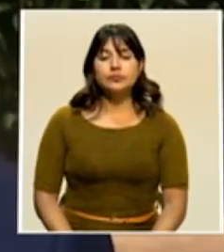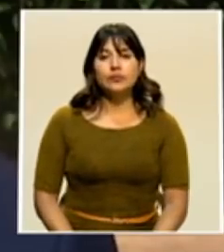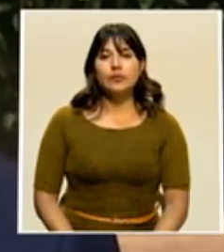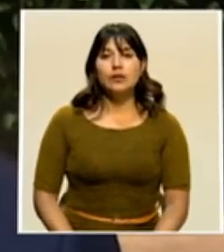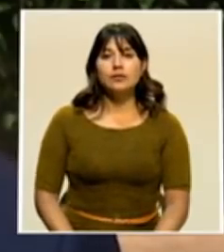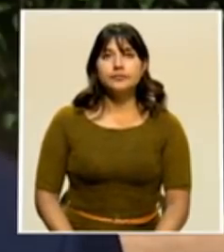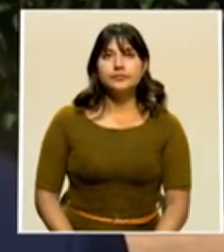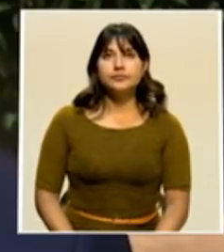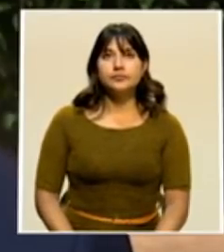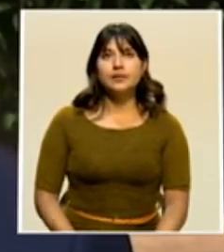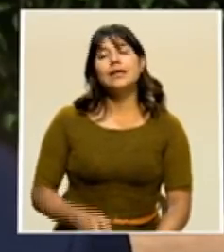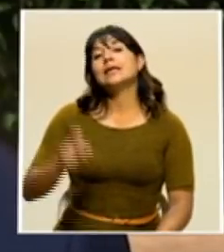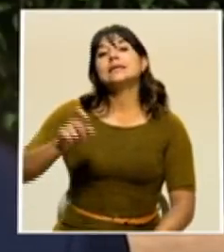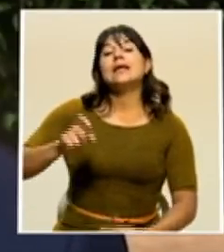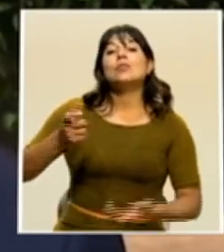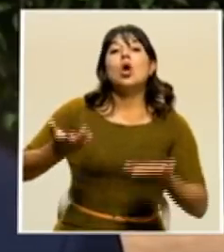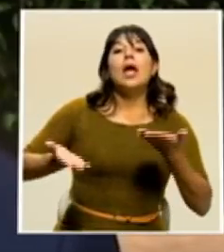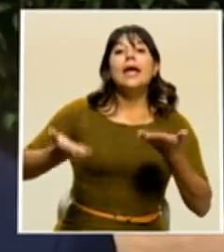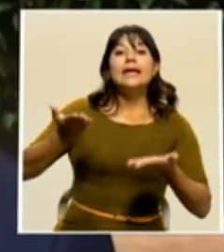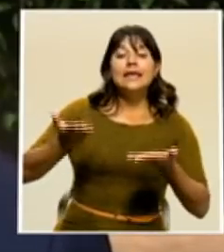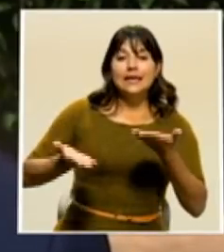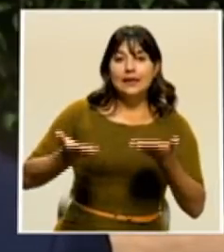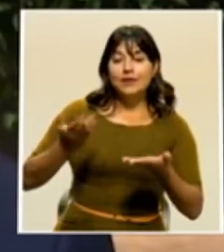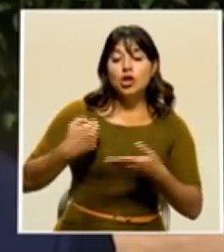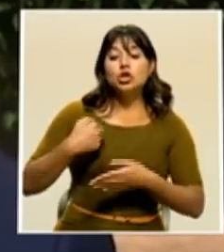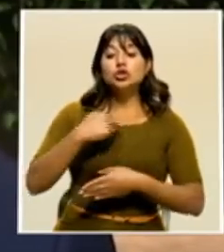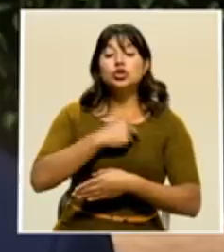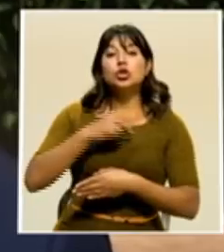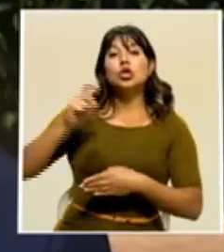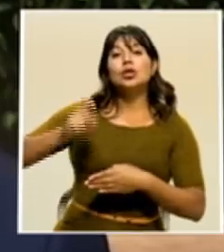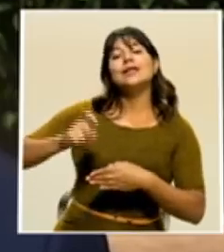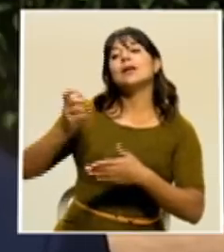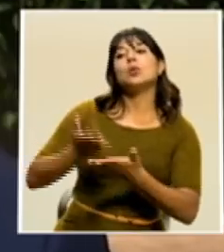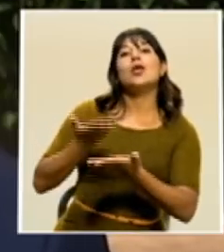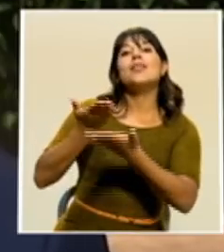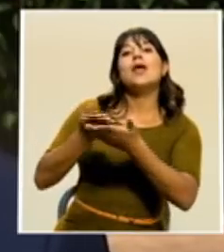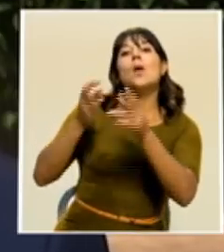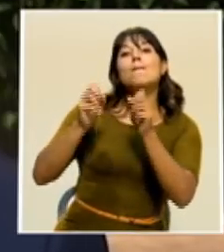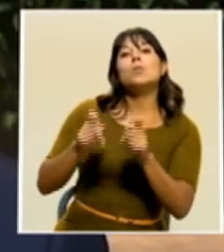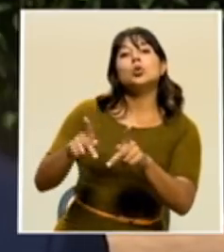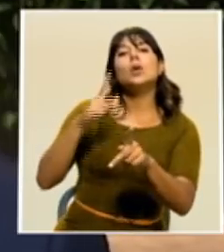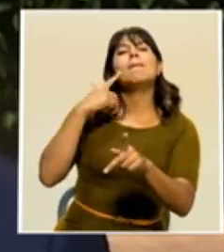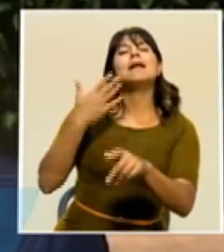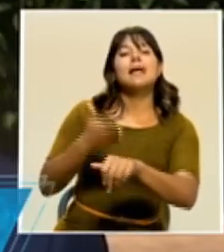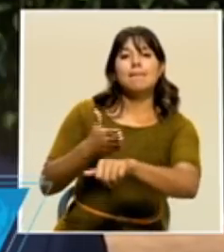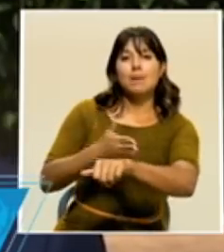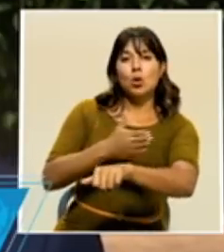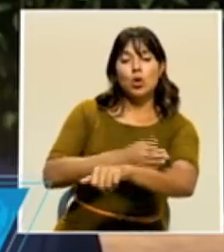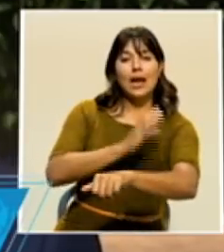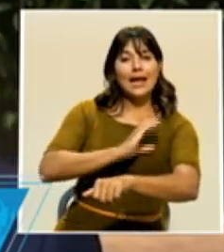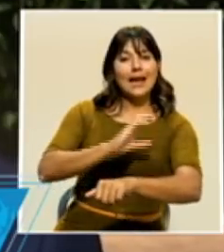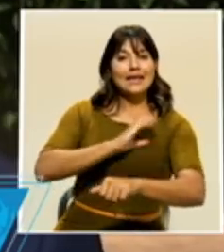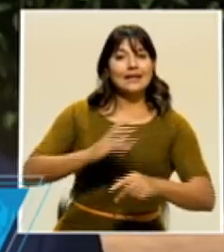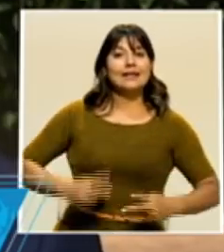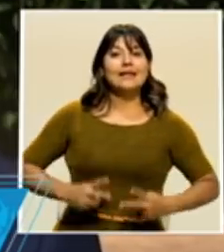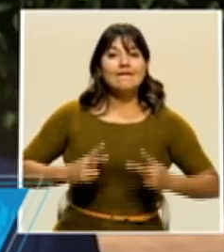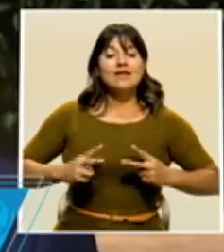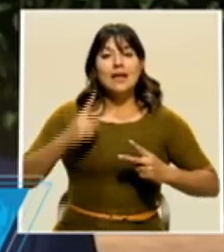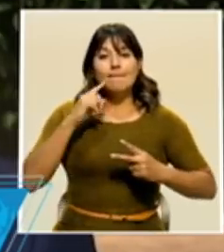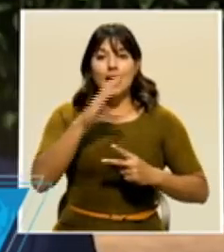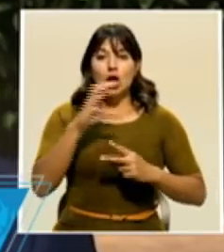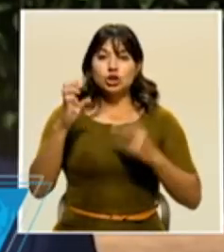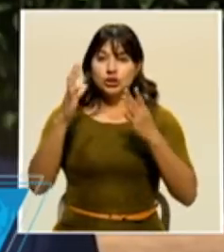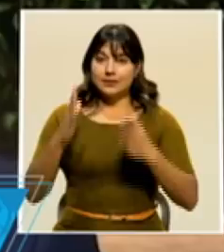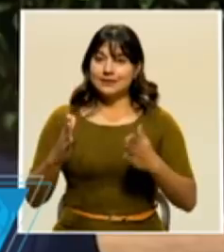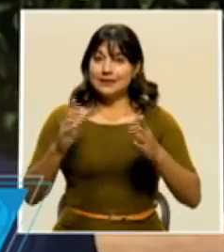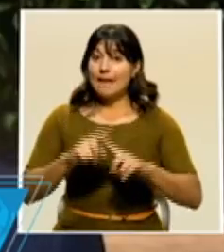A estar equilibrado, que venga a darle oportunidades de mejorar la calidad de vida de los costarricenses, sin que esto vaya